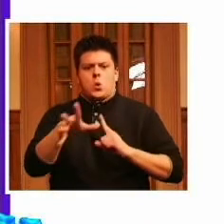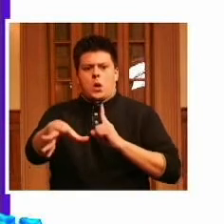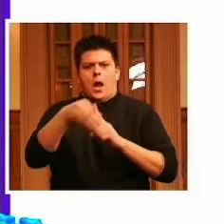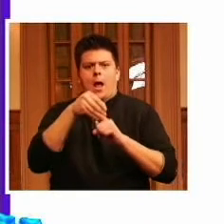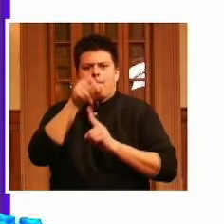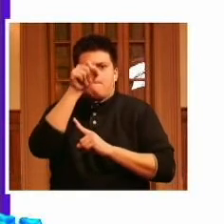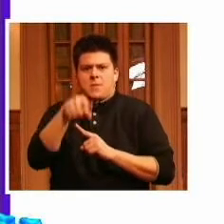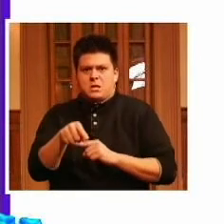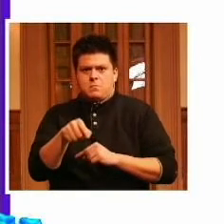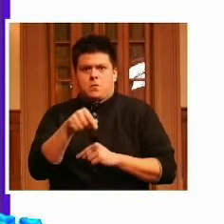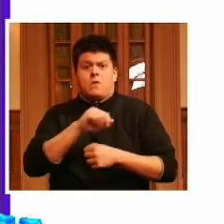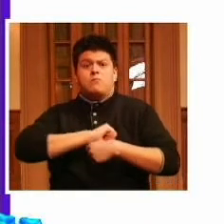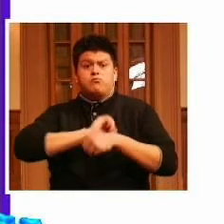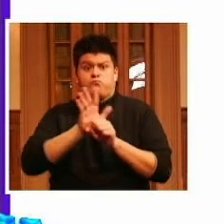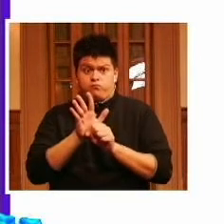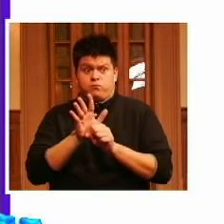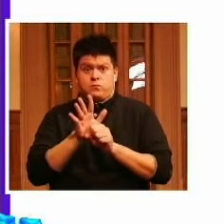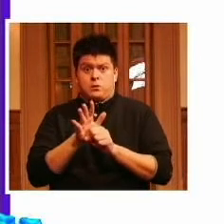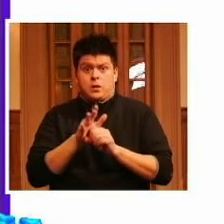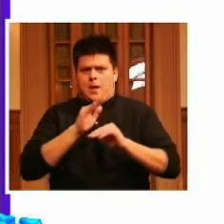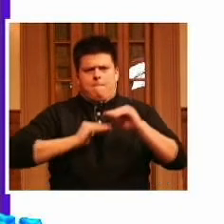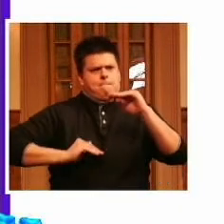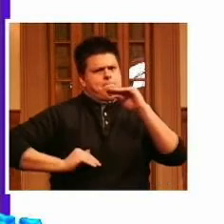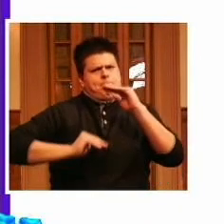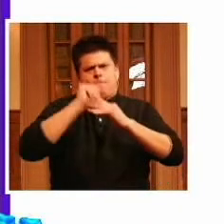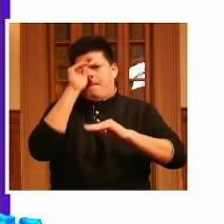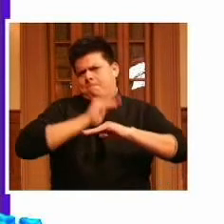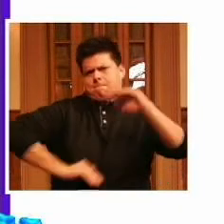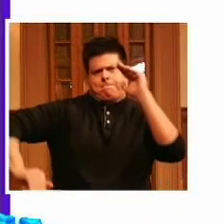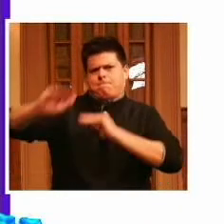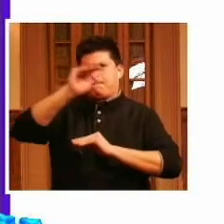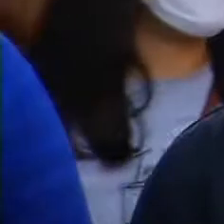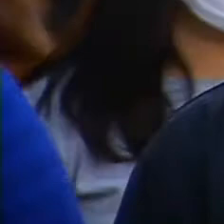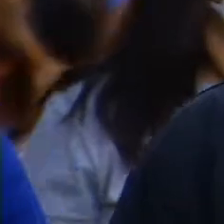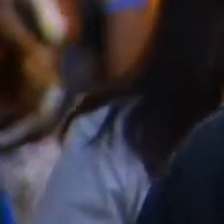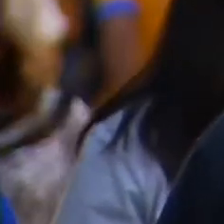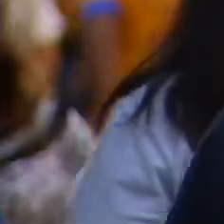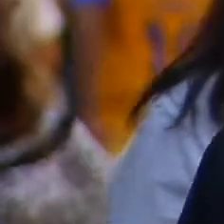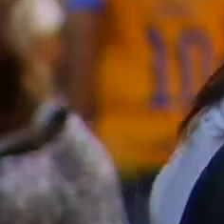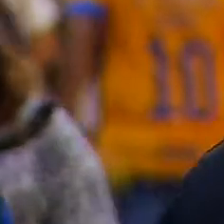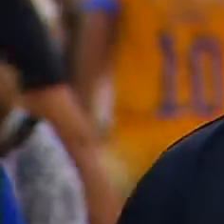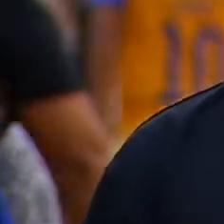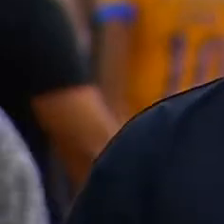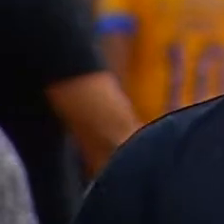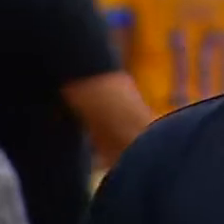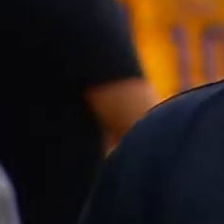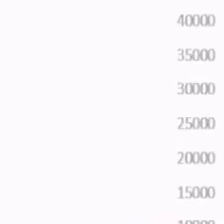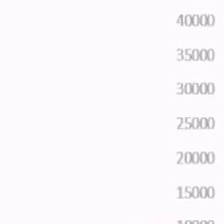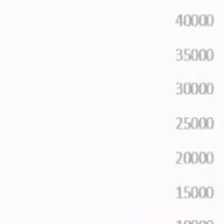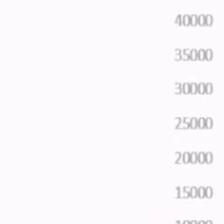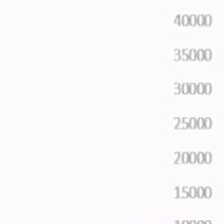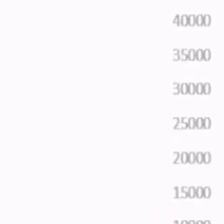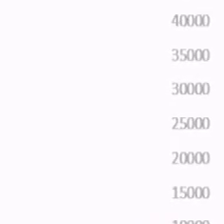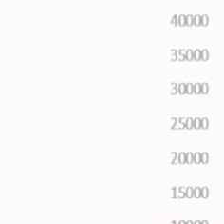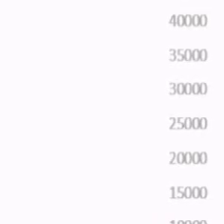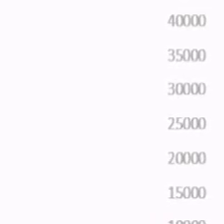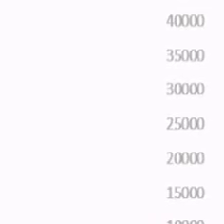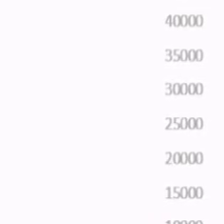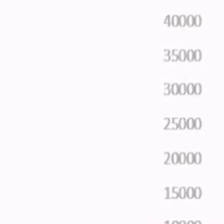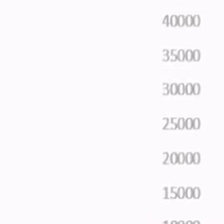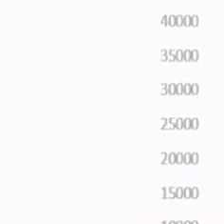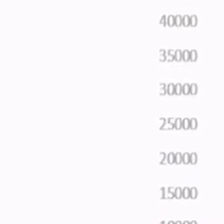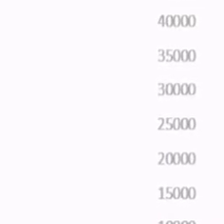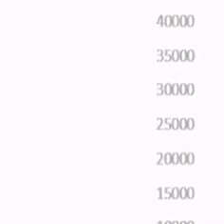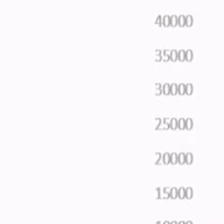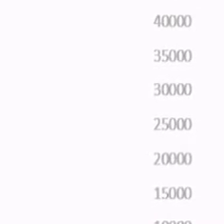contagiado de este virus la cifra más alta que tenemos la suma de pérdidas humanas desde que inició la pandemia en el